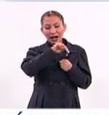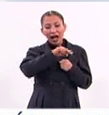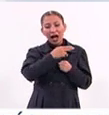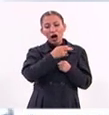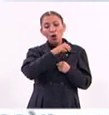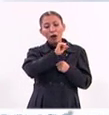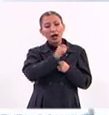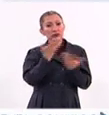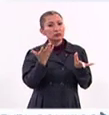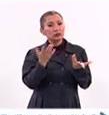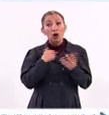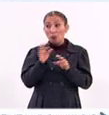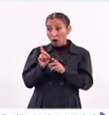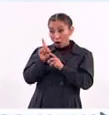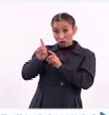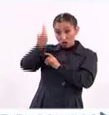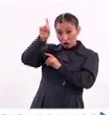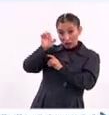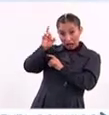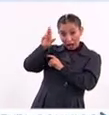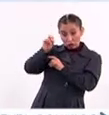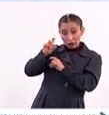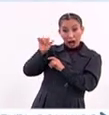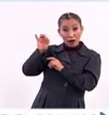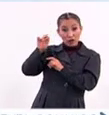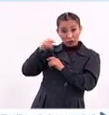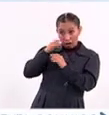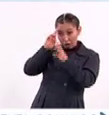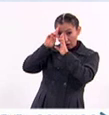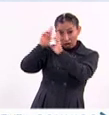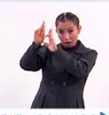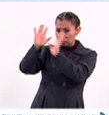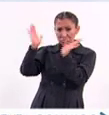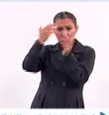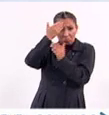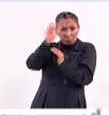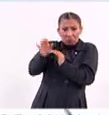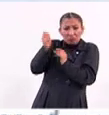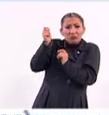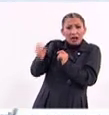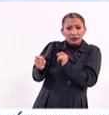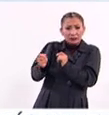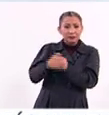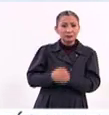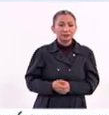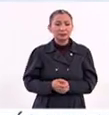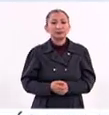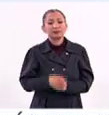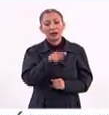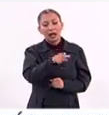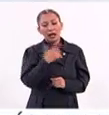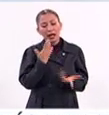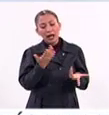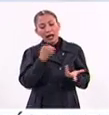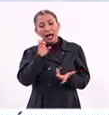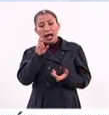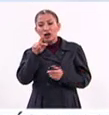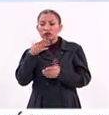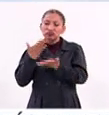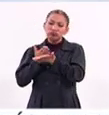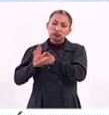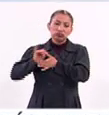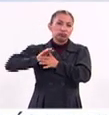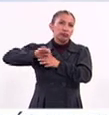nahuas, no se rendía adoración ni a Eros ni a Afrodita, que le eran totalmente desconocidos. El juguetón Eros estaba